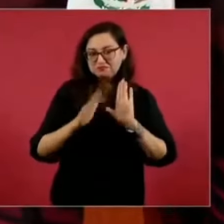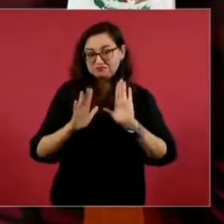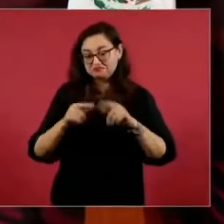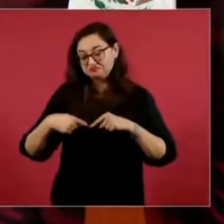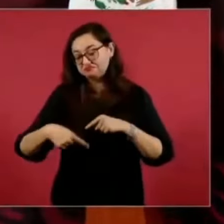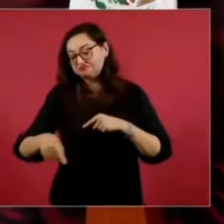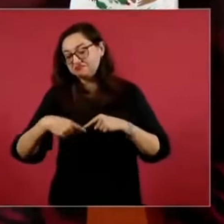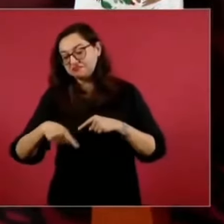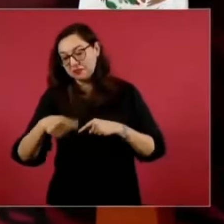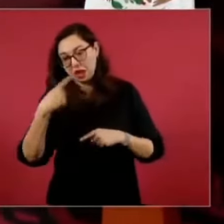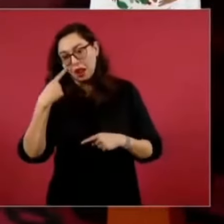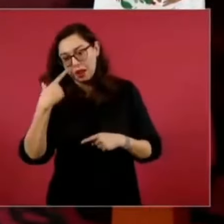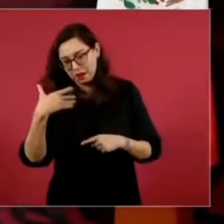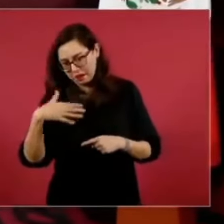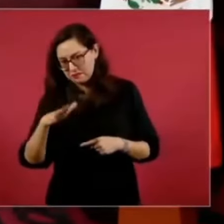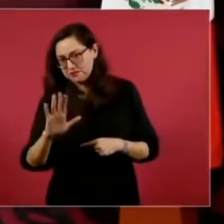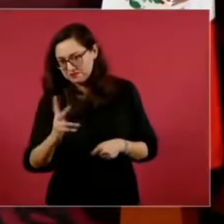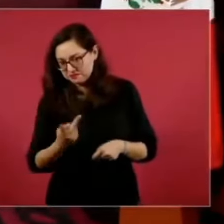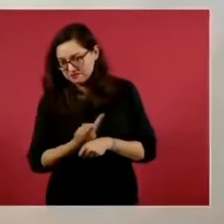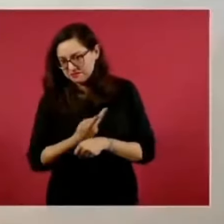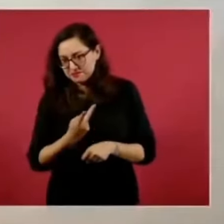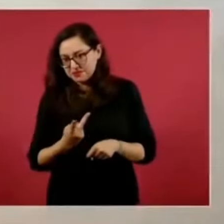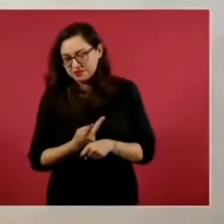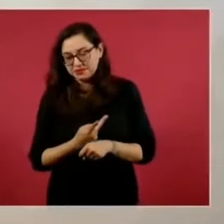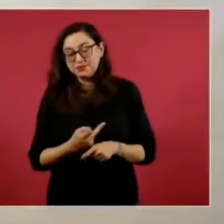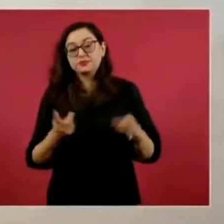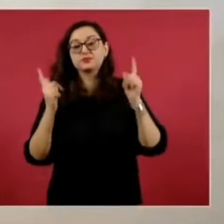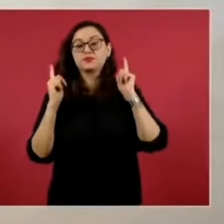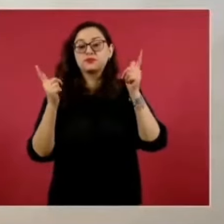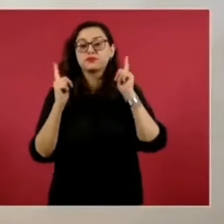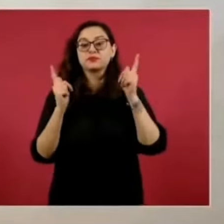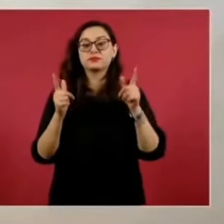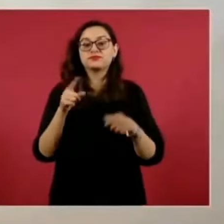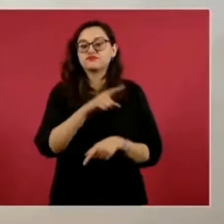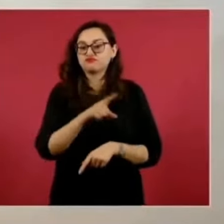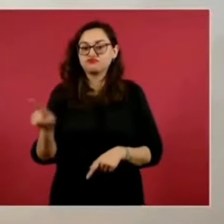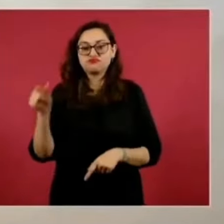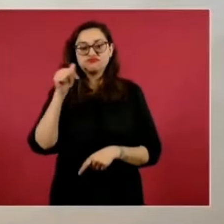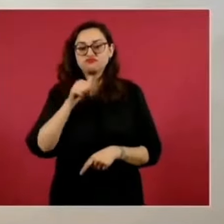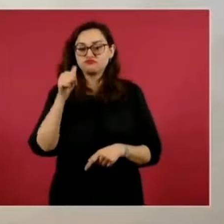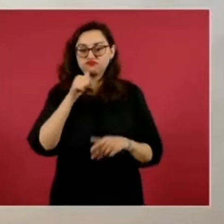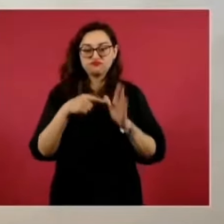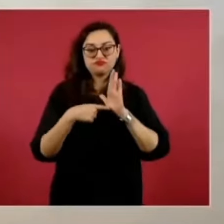ojalá y siempre se puedan hacer las denuncias Okay Eh presidente